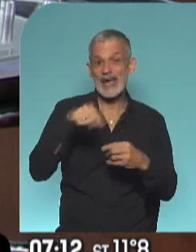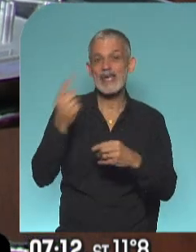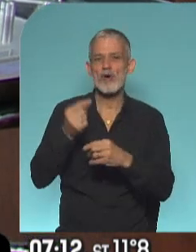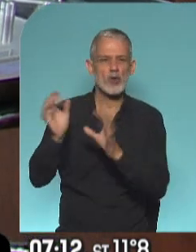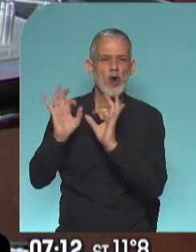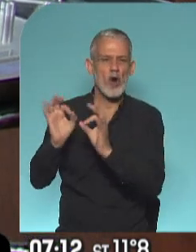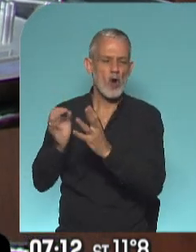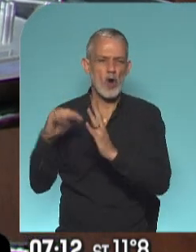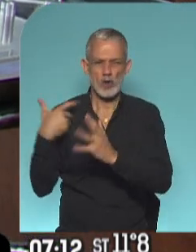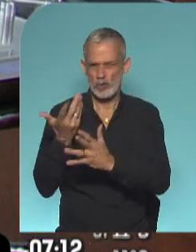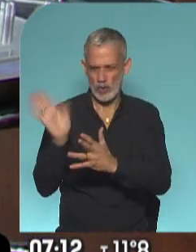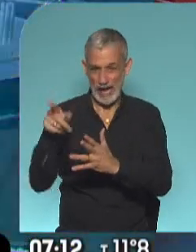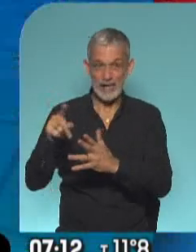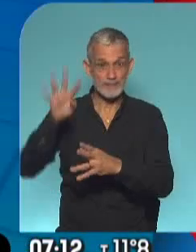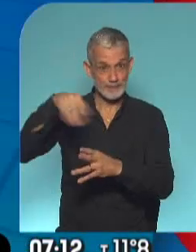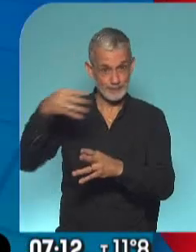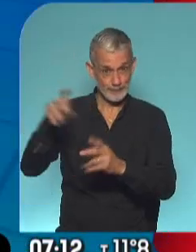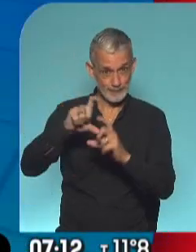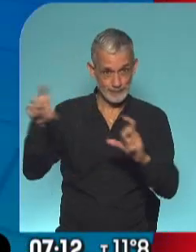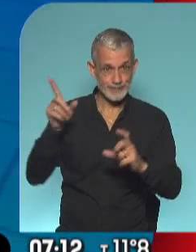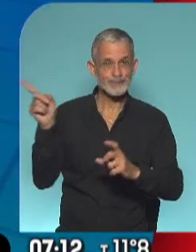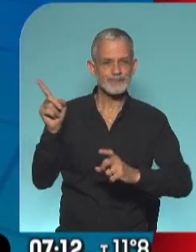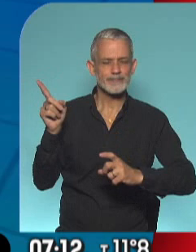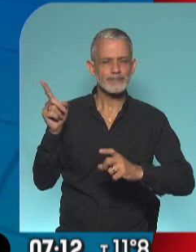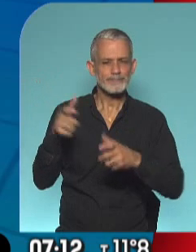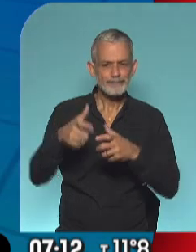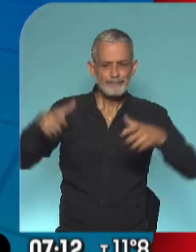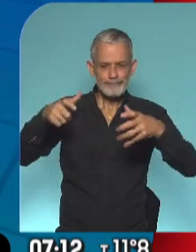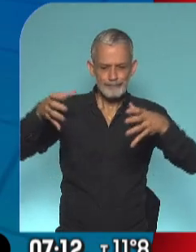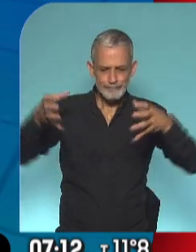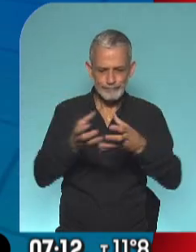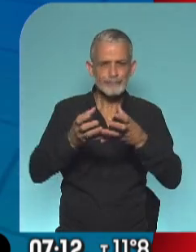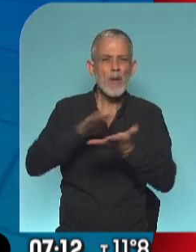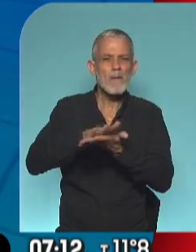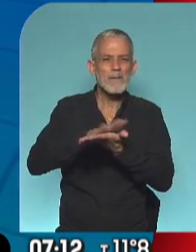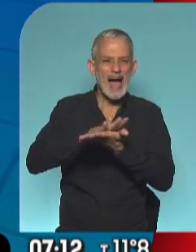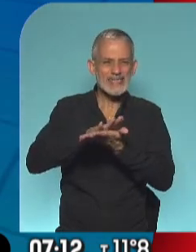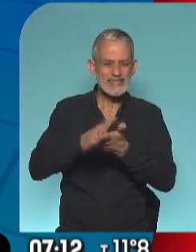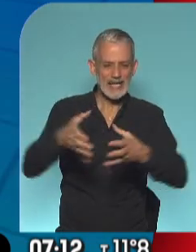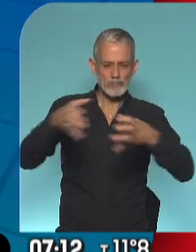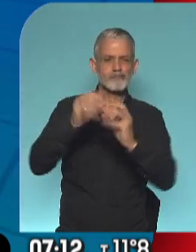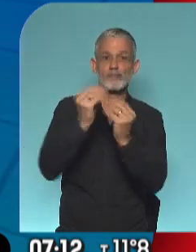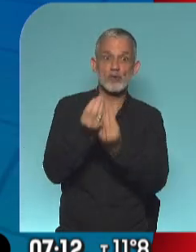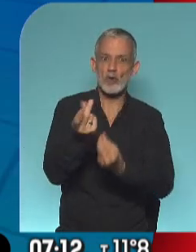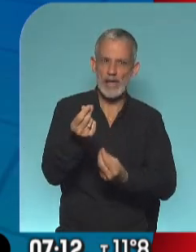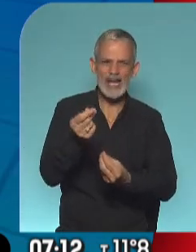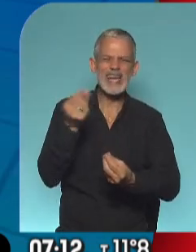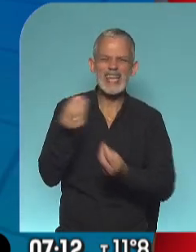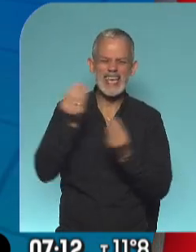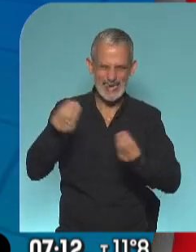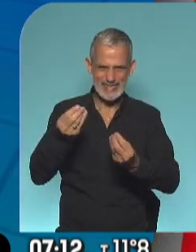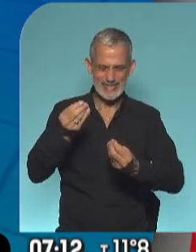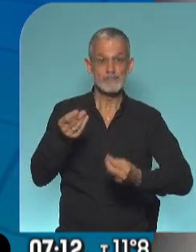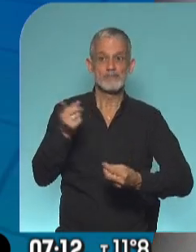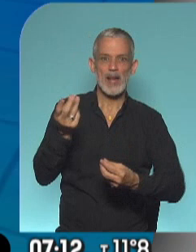compartir una placa con los principales números. Primero para aclarar, ¿no? La canasta básica alimentaria es el dinero